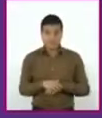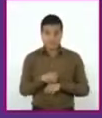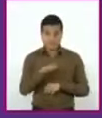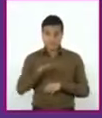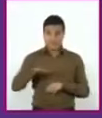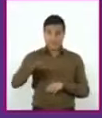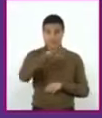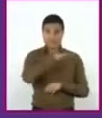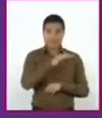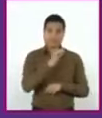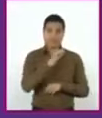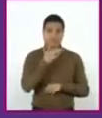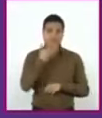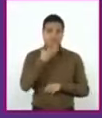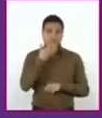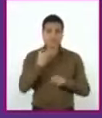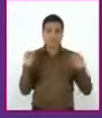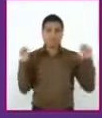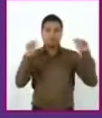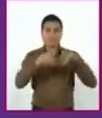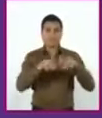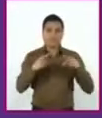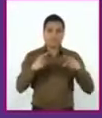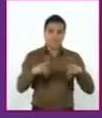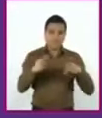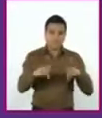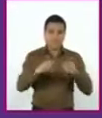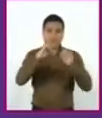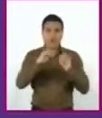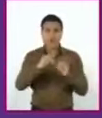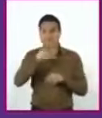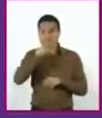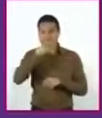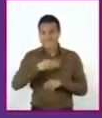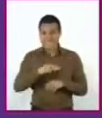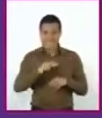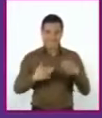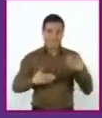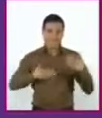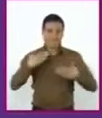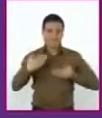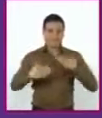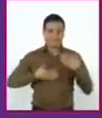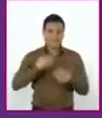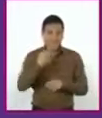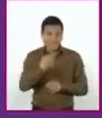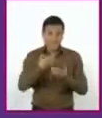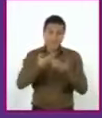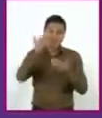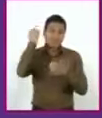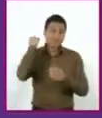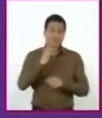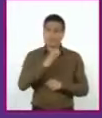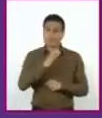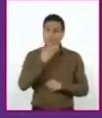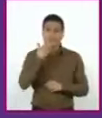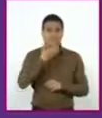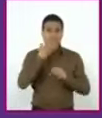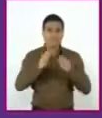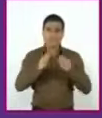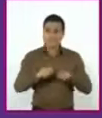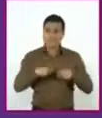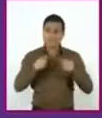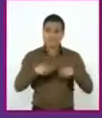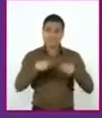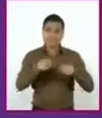el comercio y la fiesta popular propios de una sociedad de antiguo régimen, expresó el autor de títulos como los